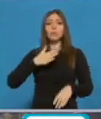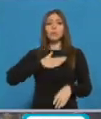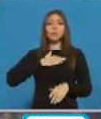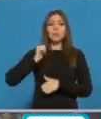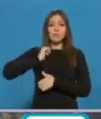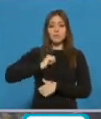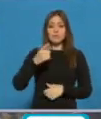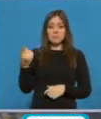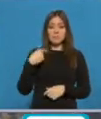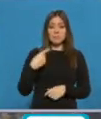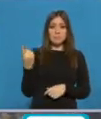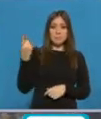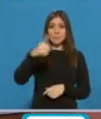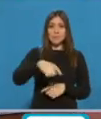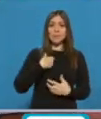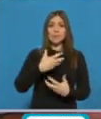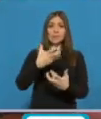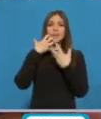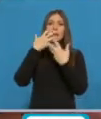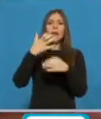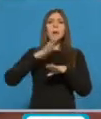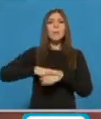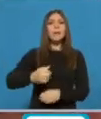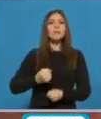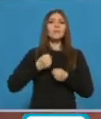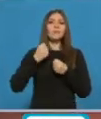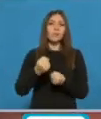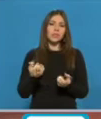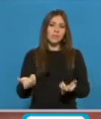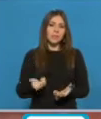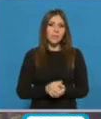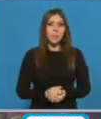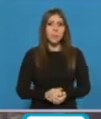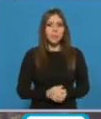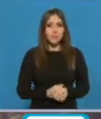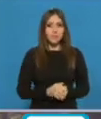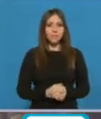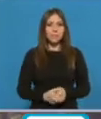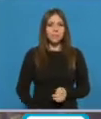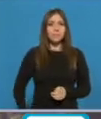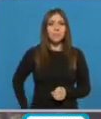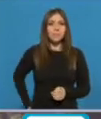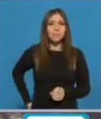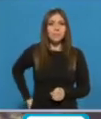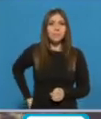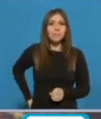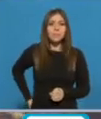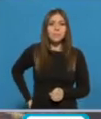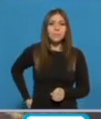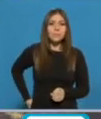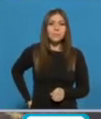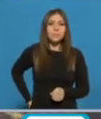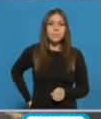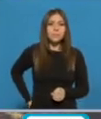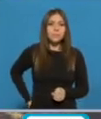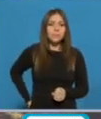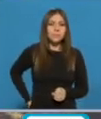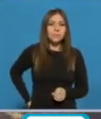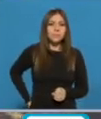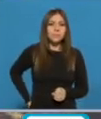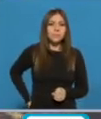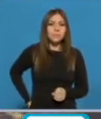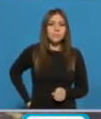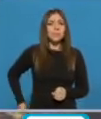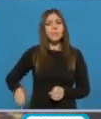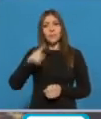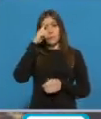pues entonces elevas el tono de voz. Esa es una de las razones. Yo creo que para todos los padres que nos están escuchando detrás de la pantalla,